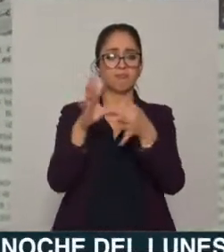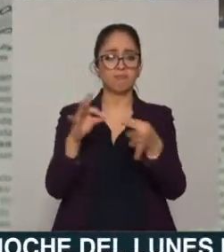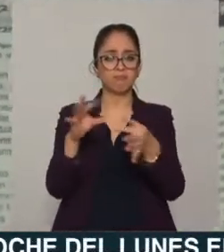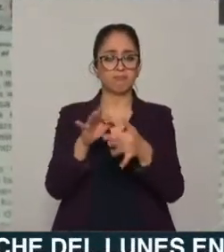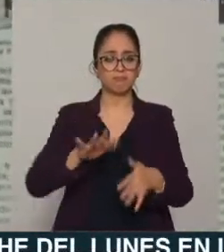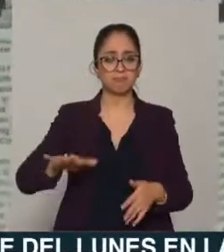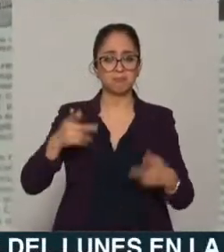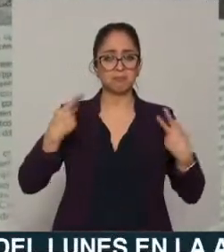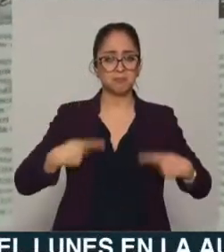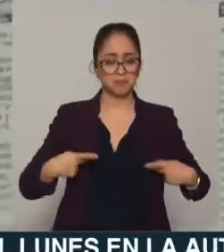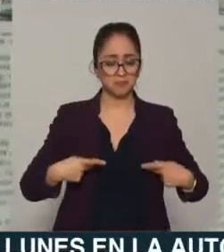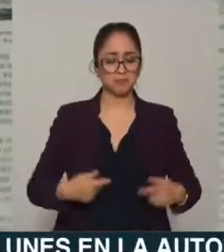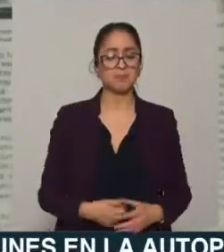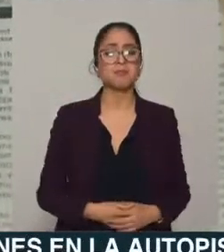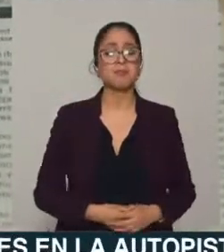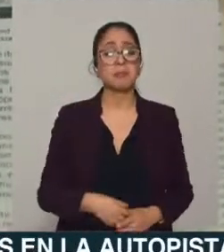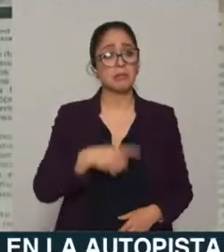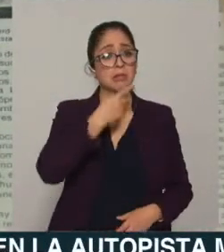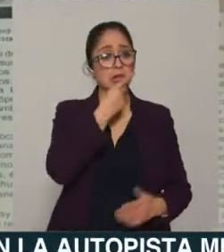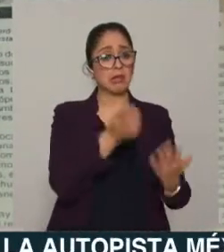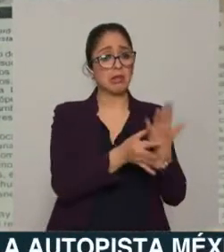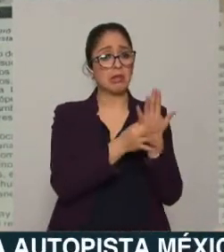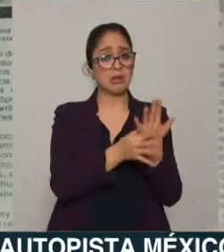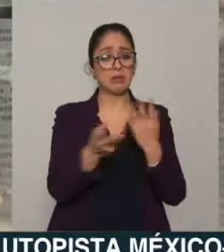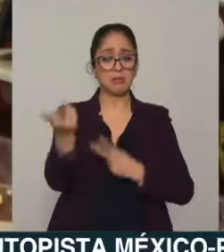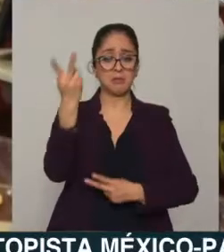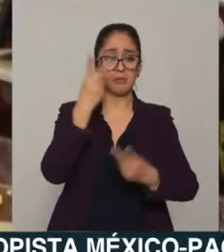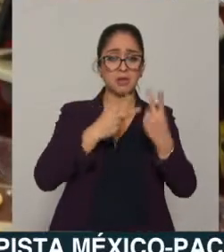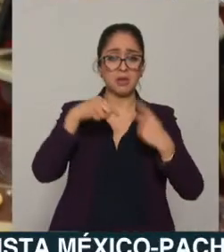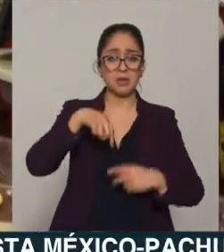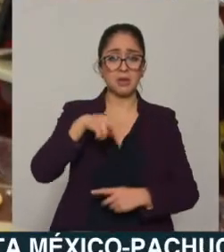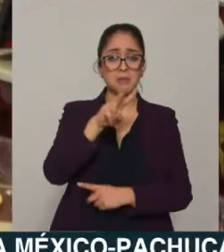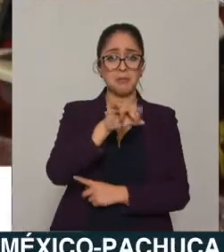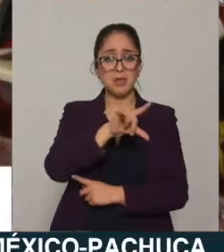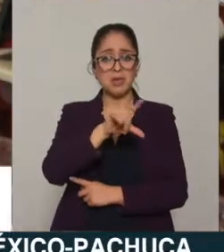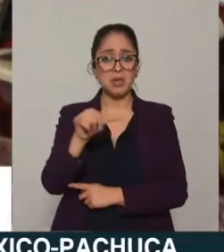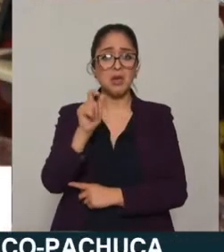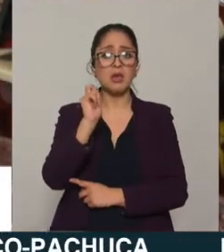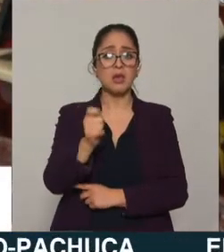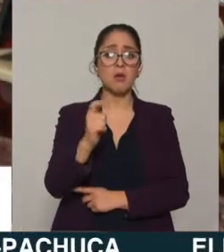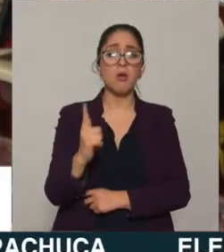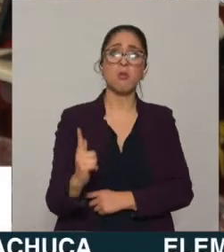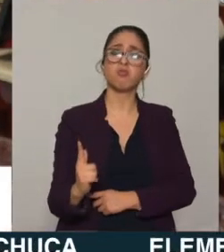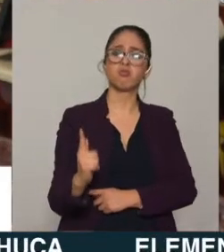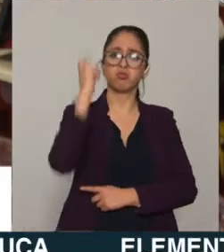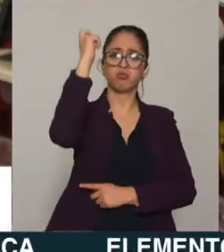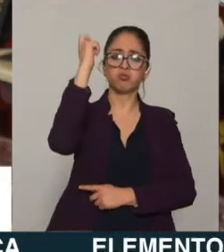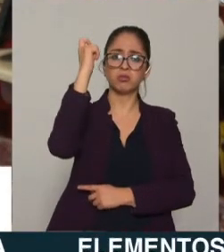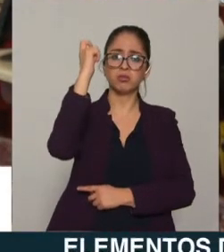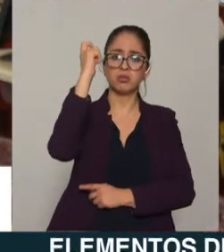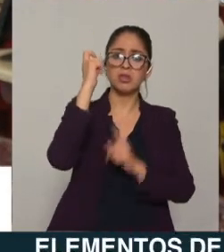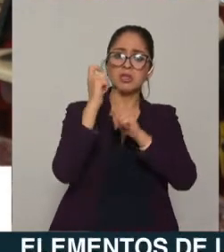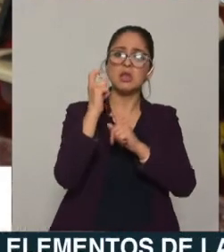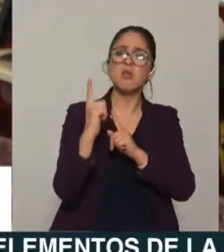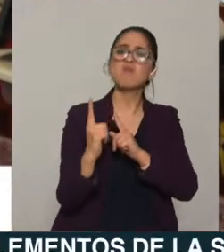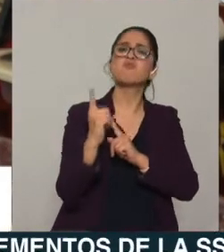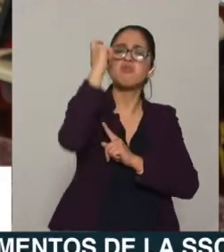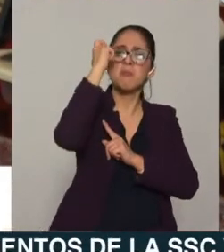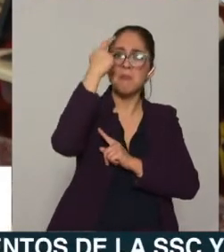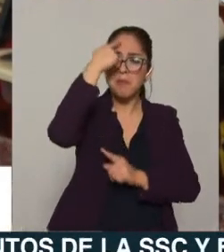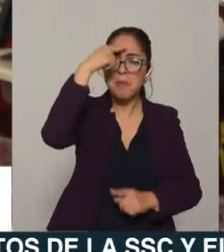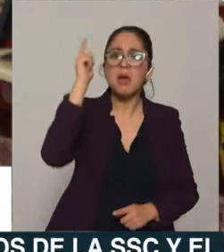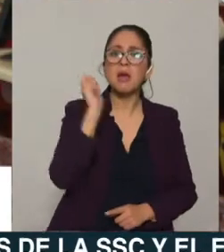que vino el revolucionario Francisco Villa y le pegó un disparo al techo. Esto se dice que fue con el objetivo